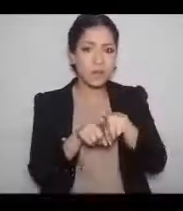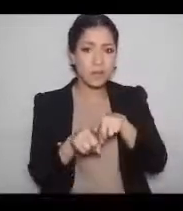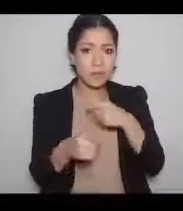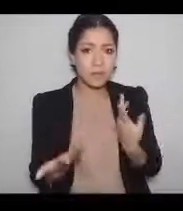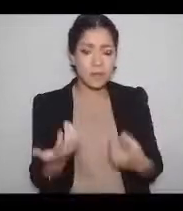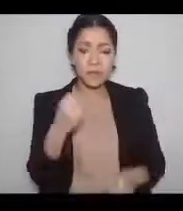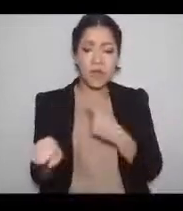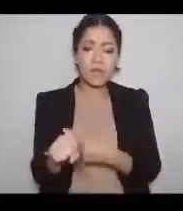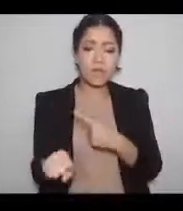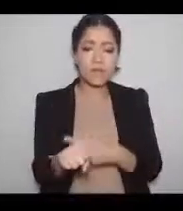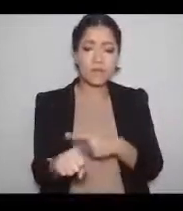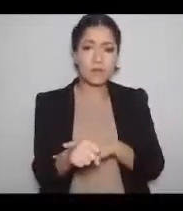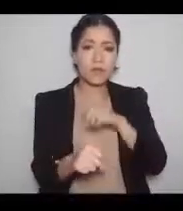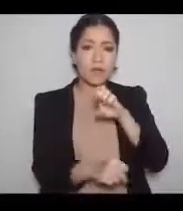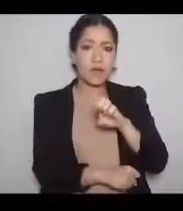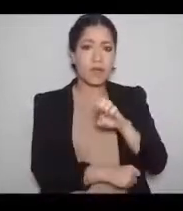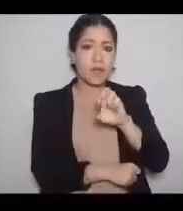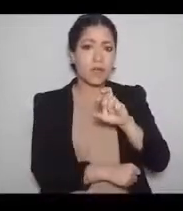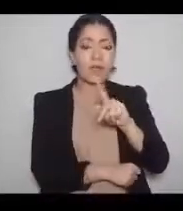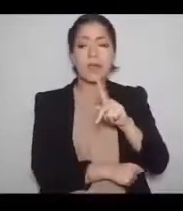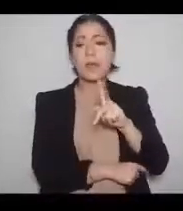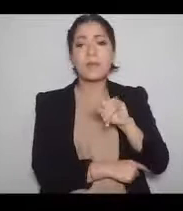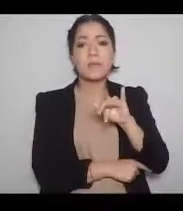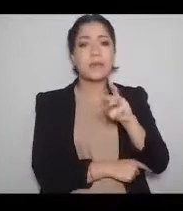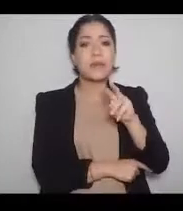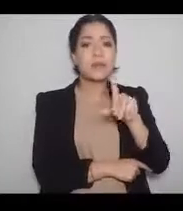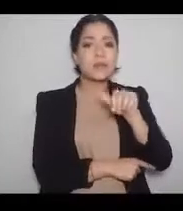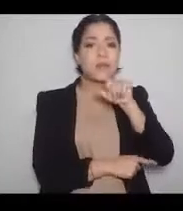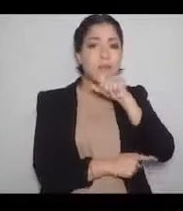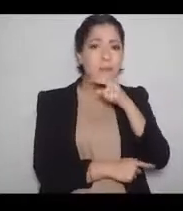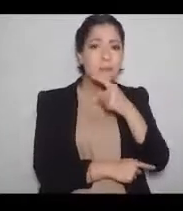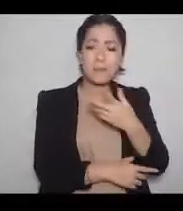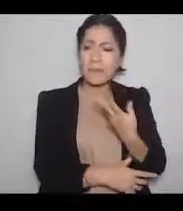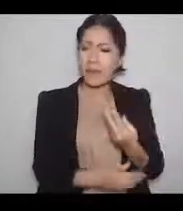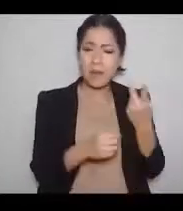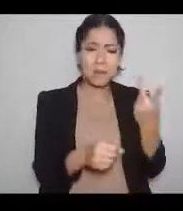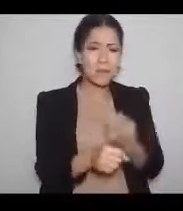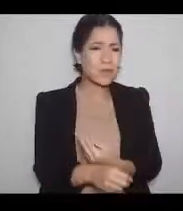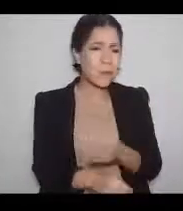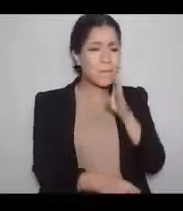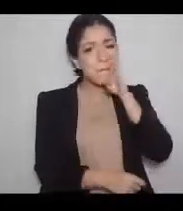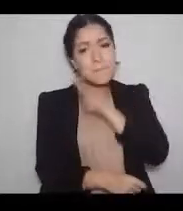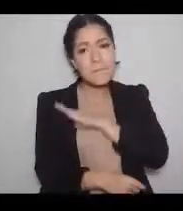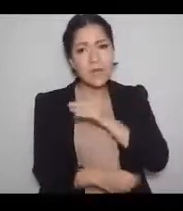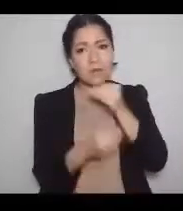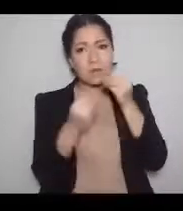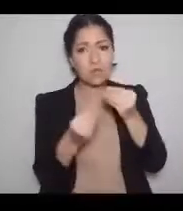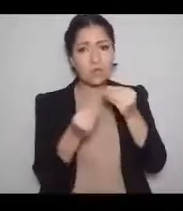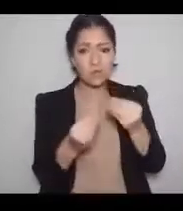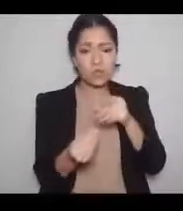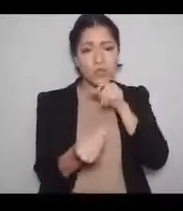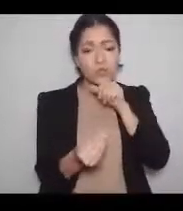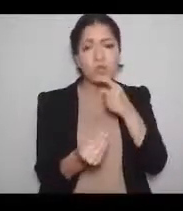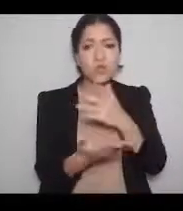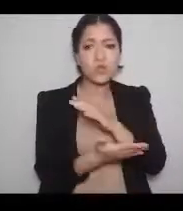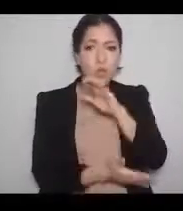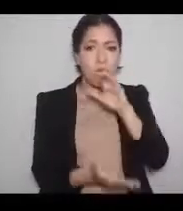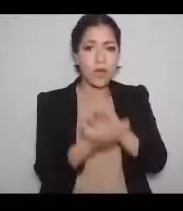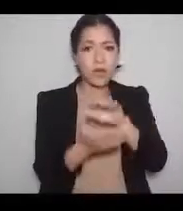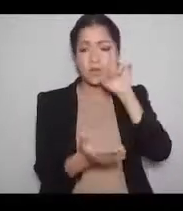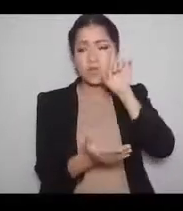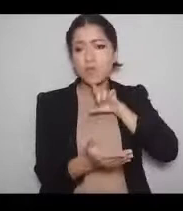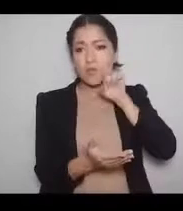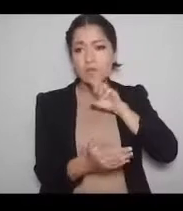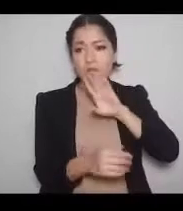Perdió varios hijos. Su primera esposa murió demasiado pronto. Cuando era astrónomo imperial, acusaron a su madre de